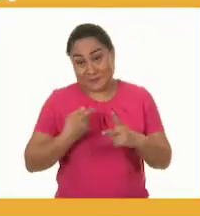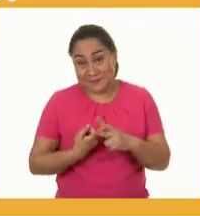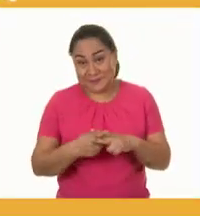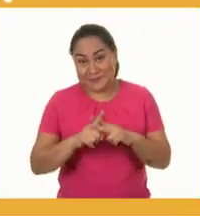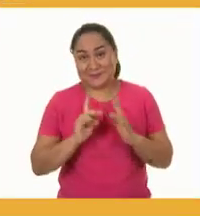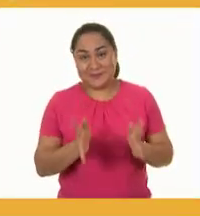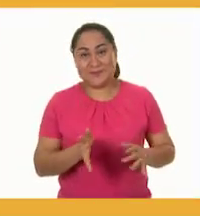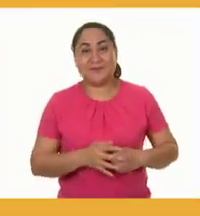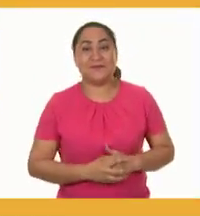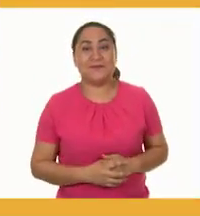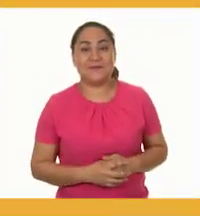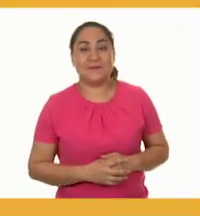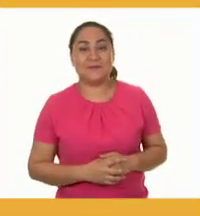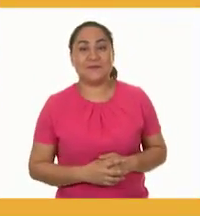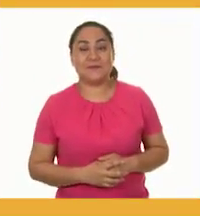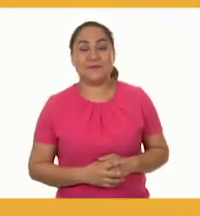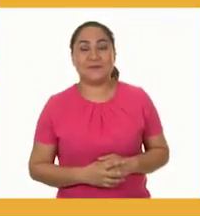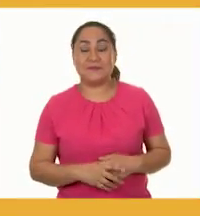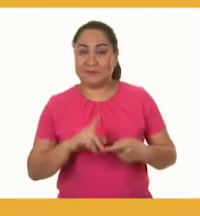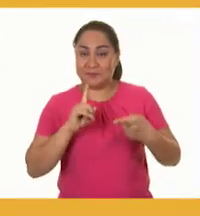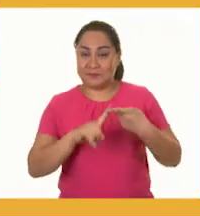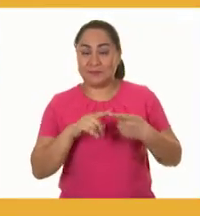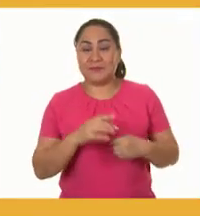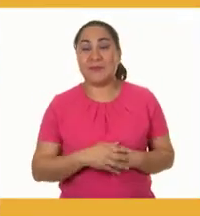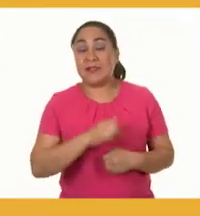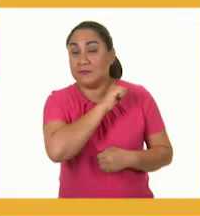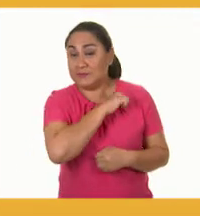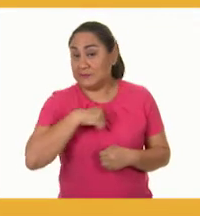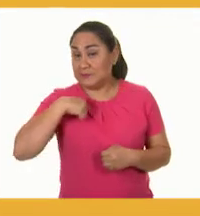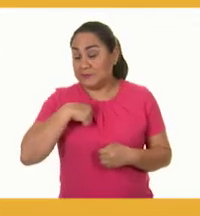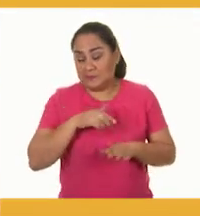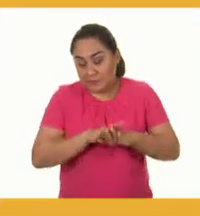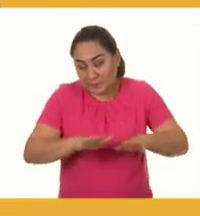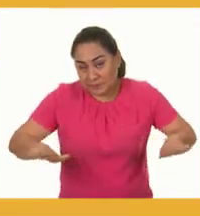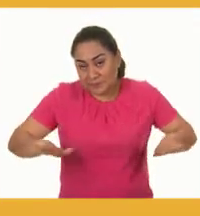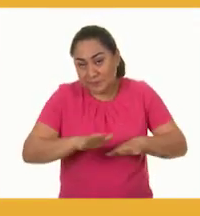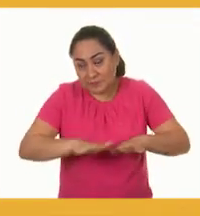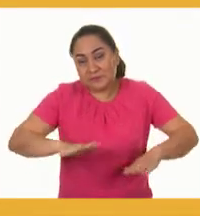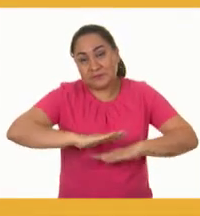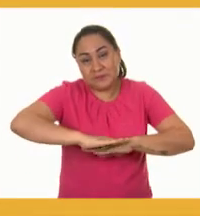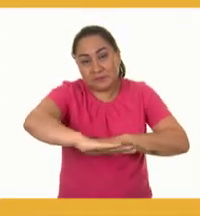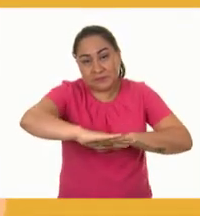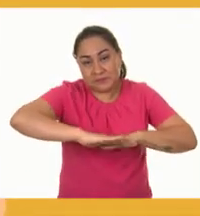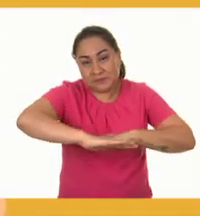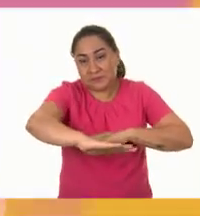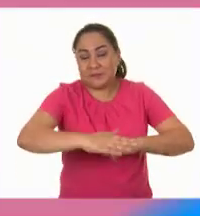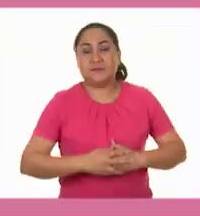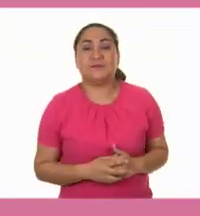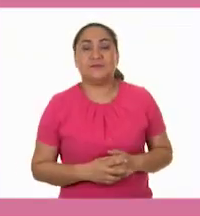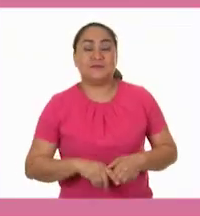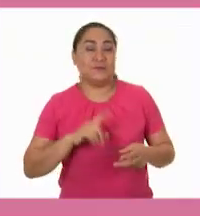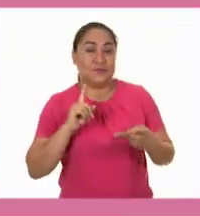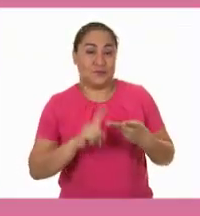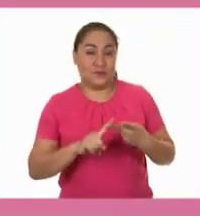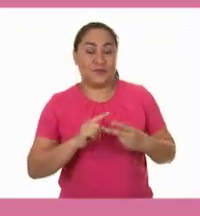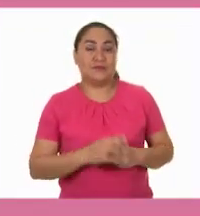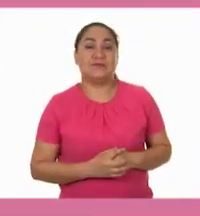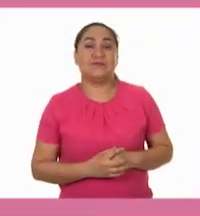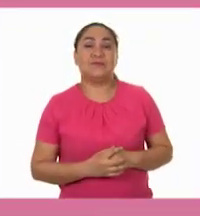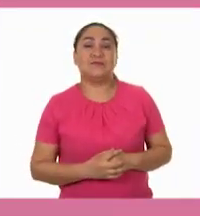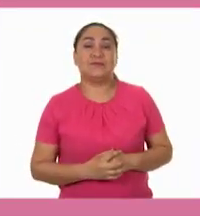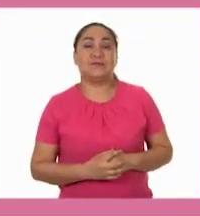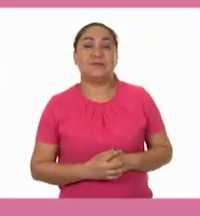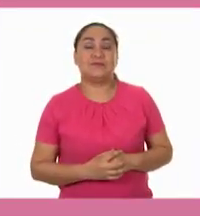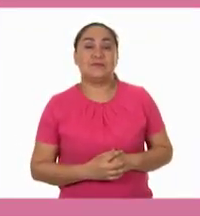¡Empecemos! 1. Estira la playera a lo largo y a lo ancho. 2. Marca con